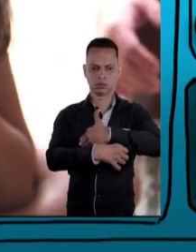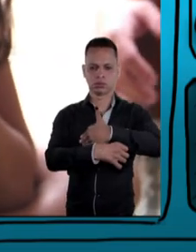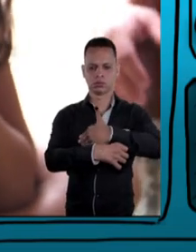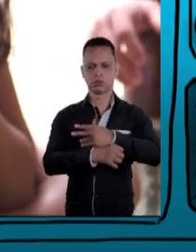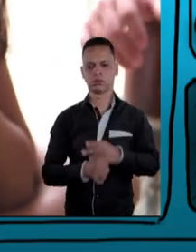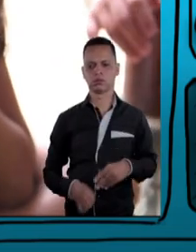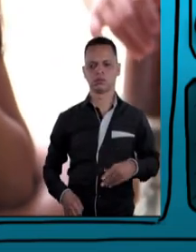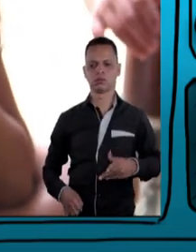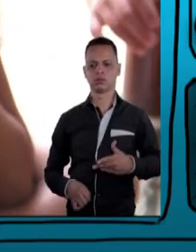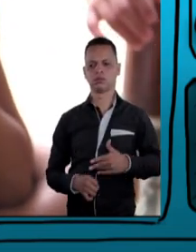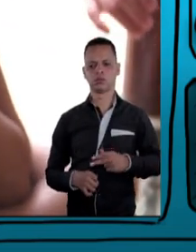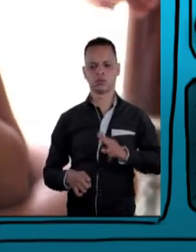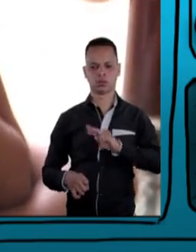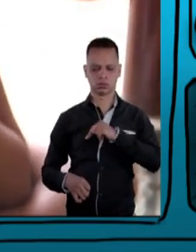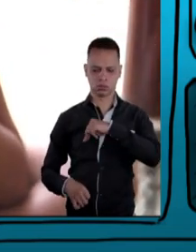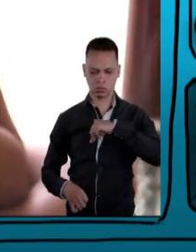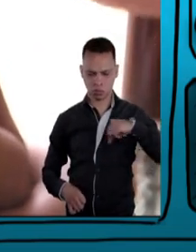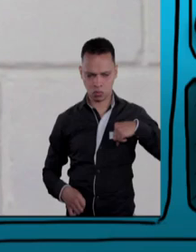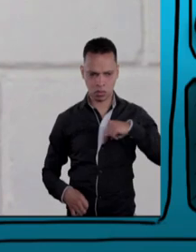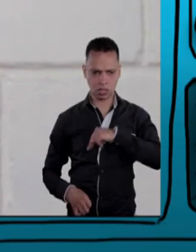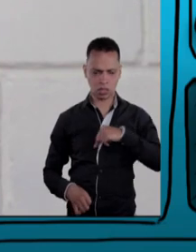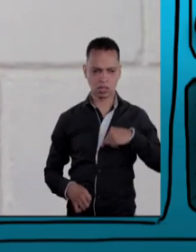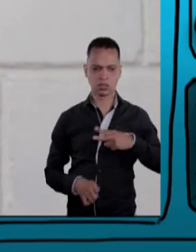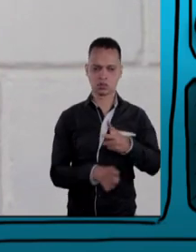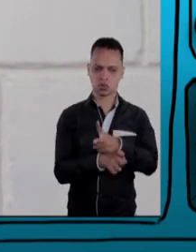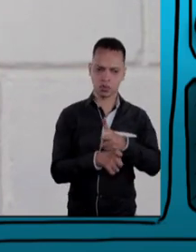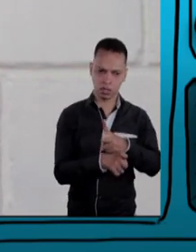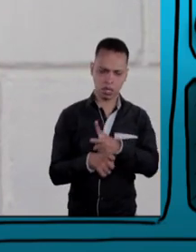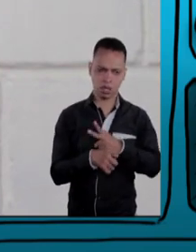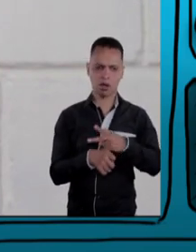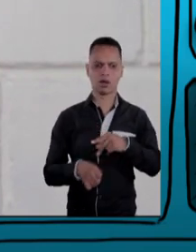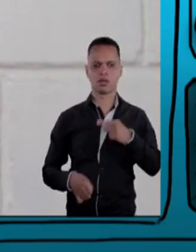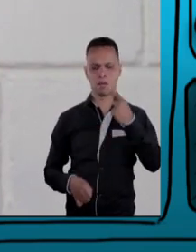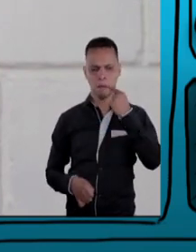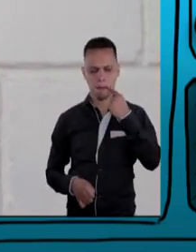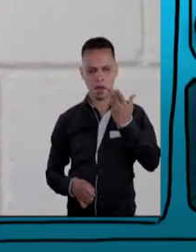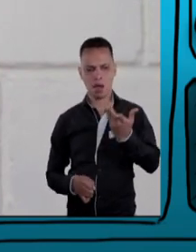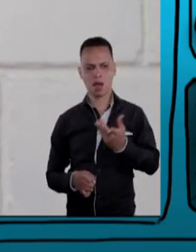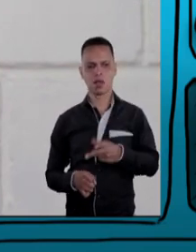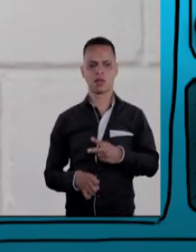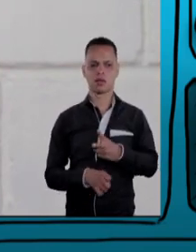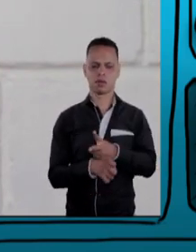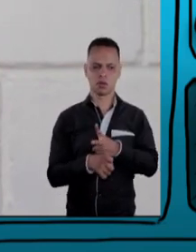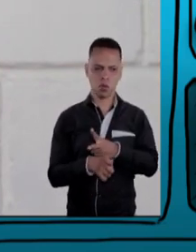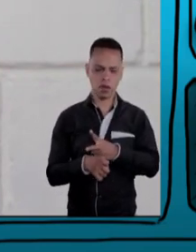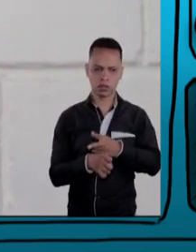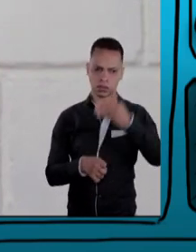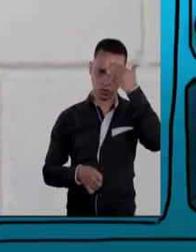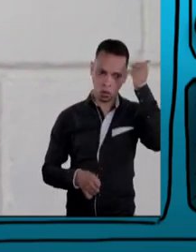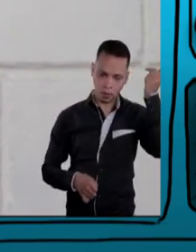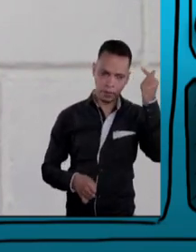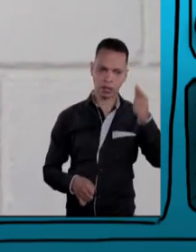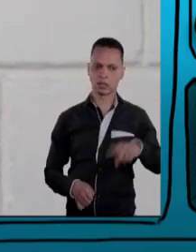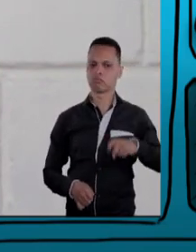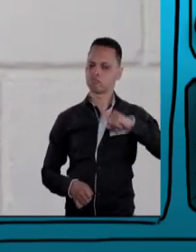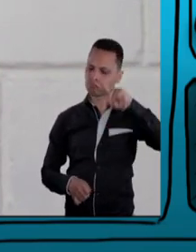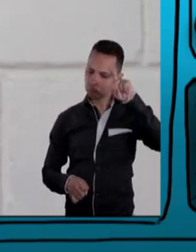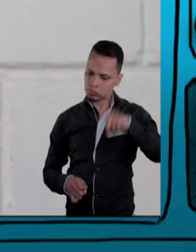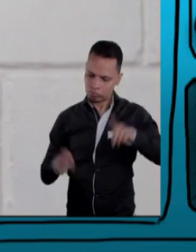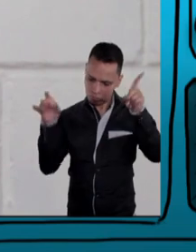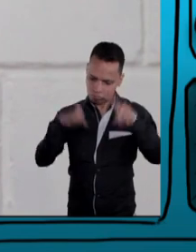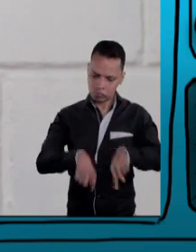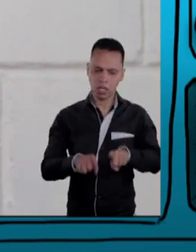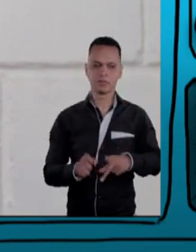adolescentes. A veces nuestros padres de familia, nuestros cuidadores, nuestros representantes de los menores, se les olvida que ellos también tienen